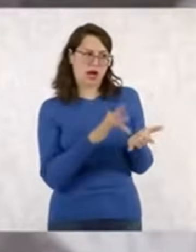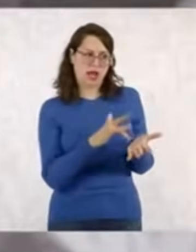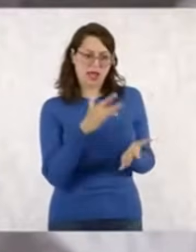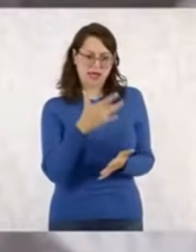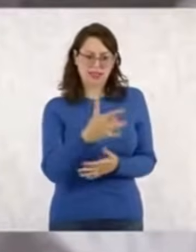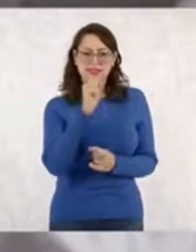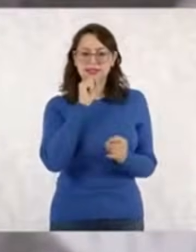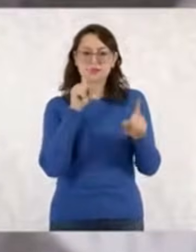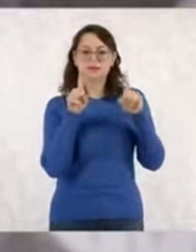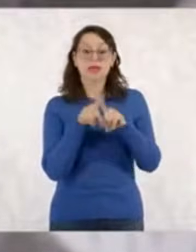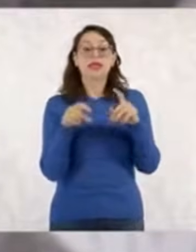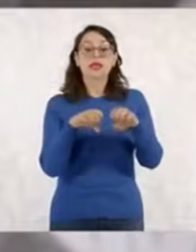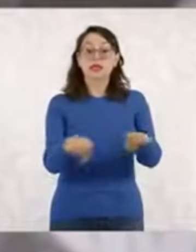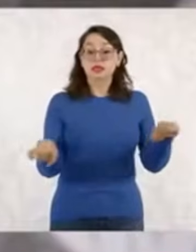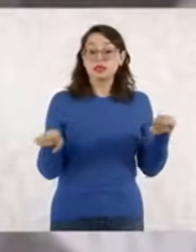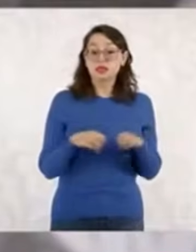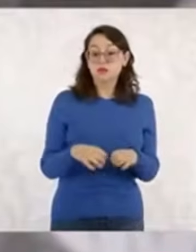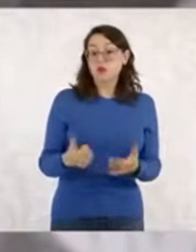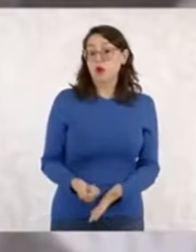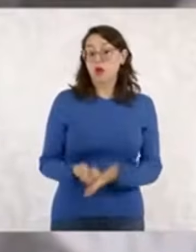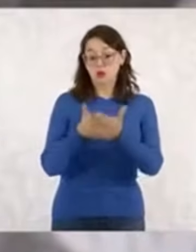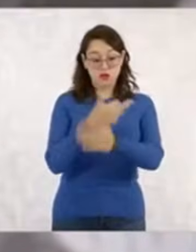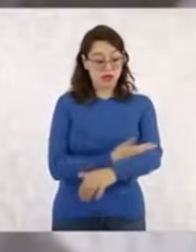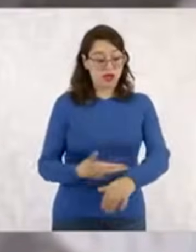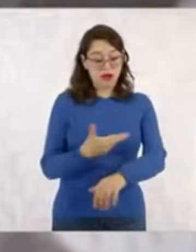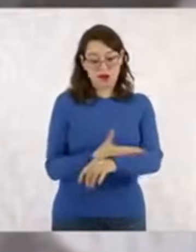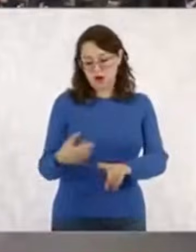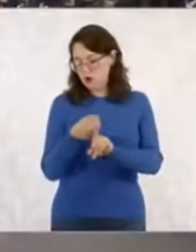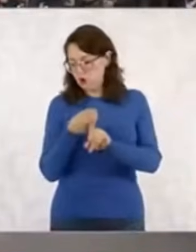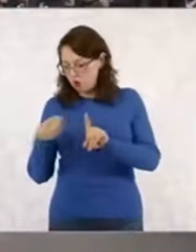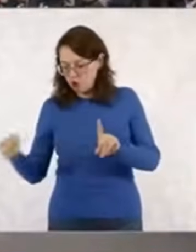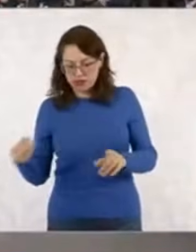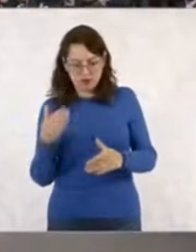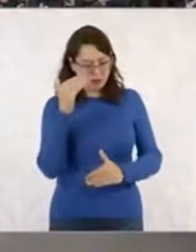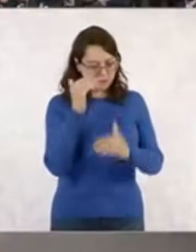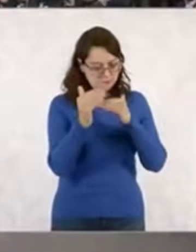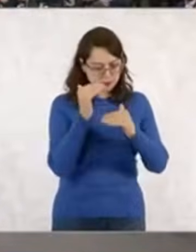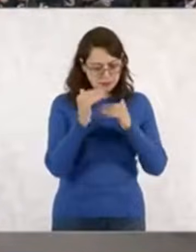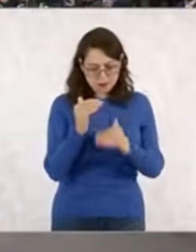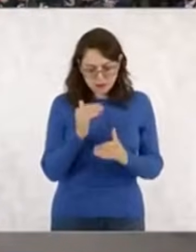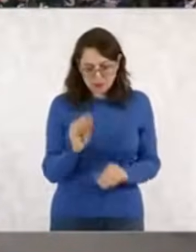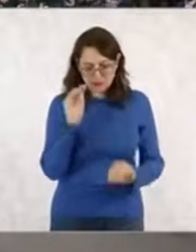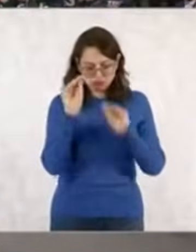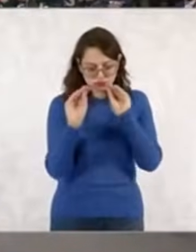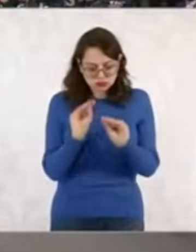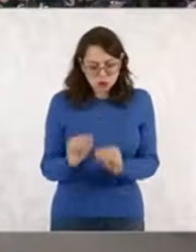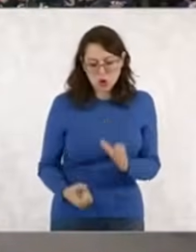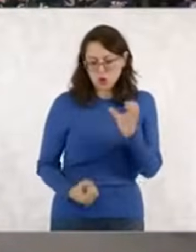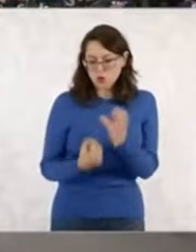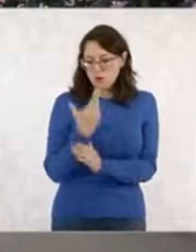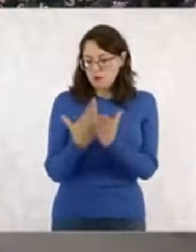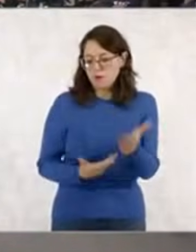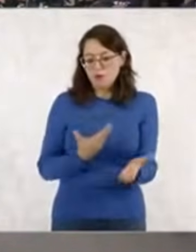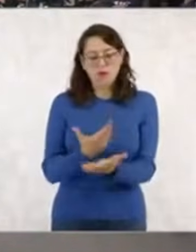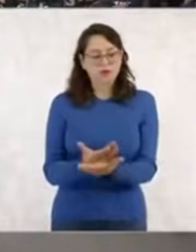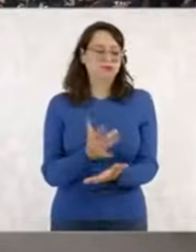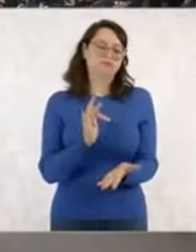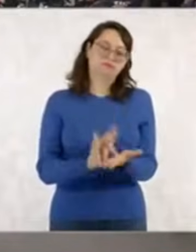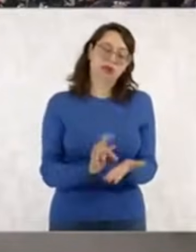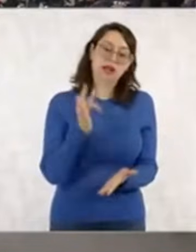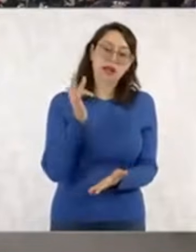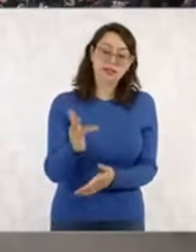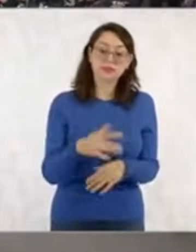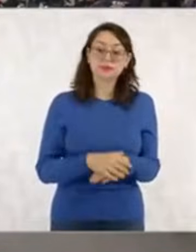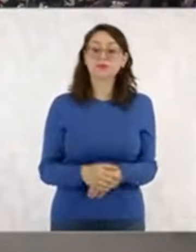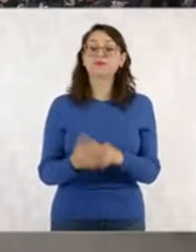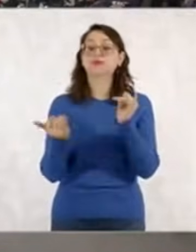que pues nos ayudó a organizar, a sistematizar y avanzar en la construcción de esta propuesta. Por supuesto, también agradecerles